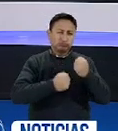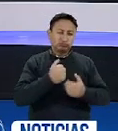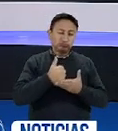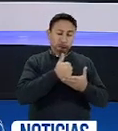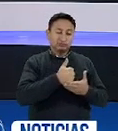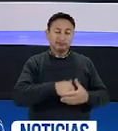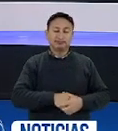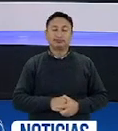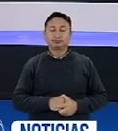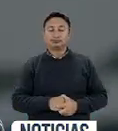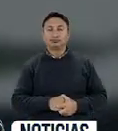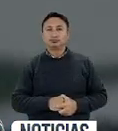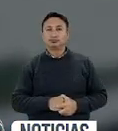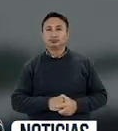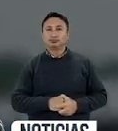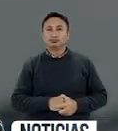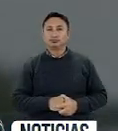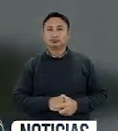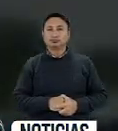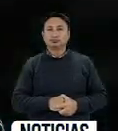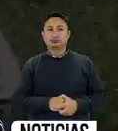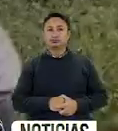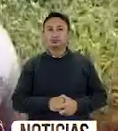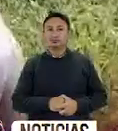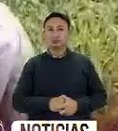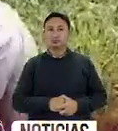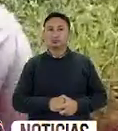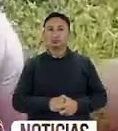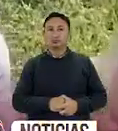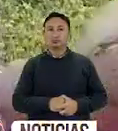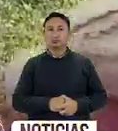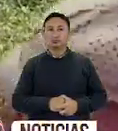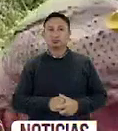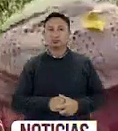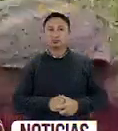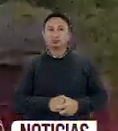siniestro. Está aquí cerquita el pueblo.